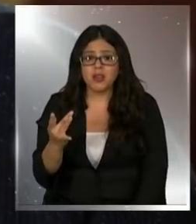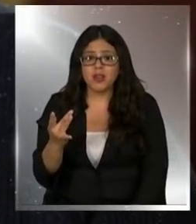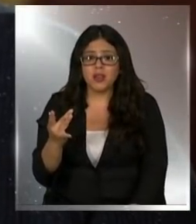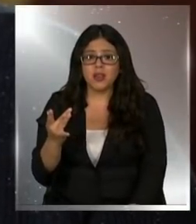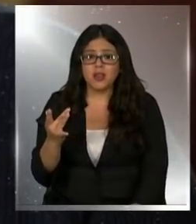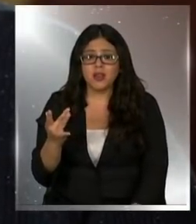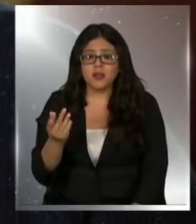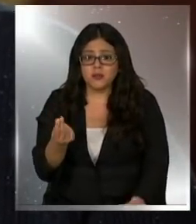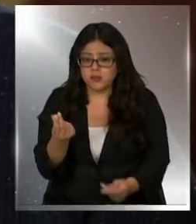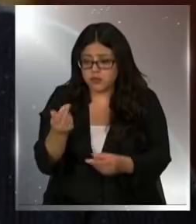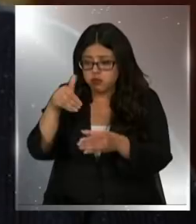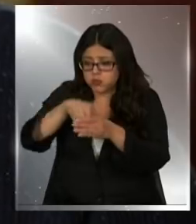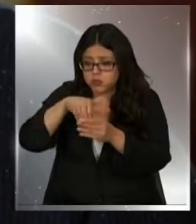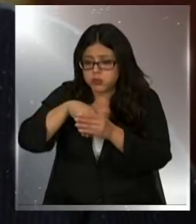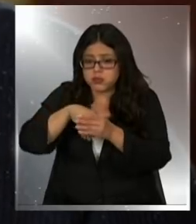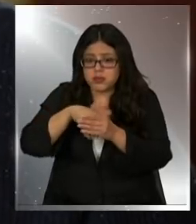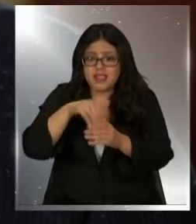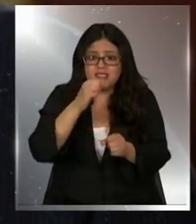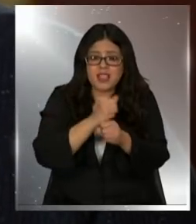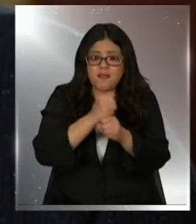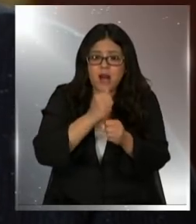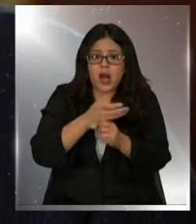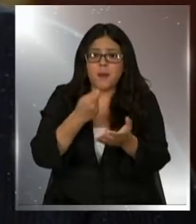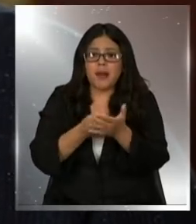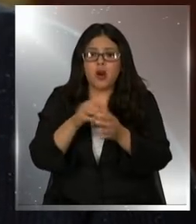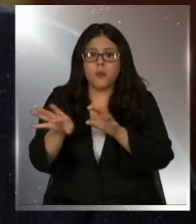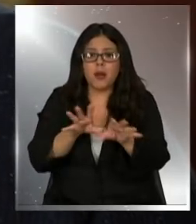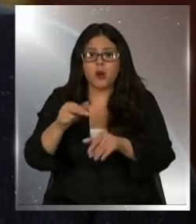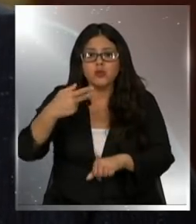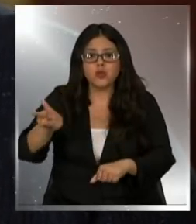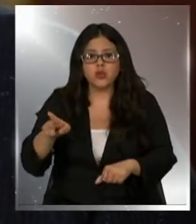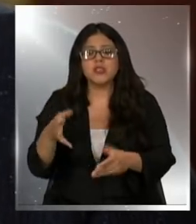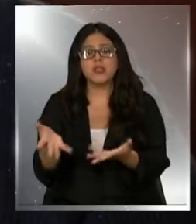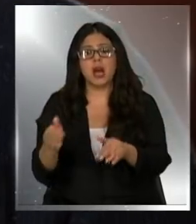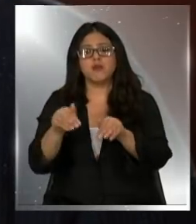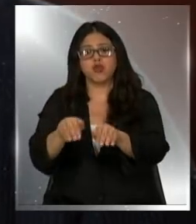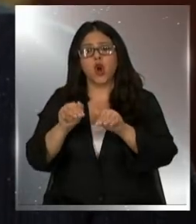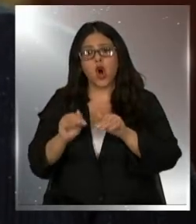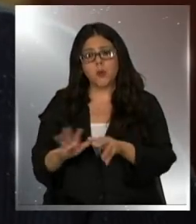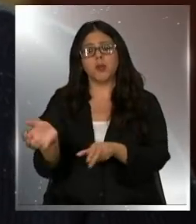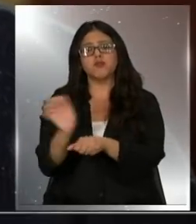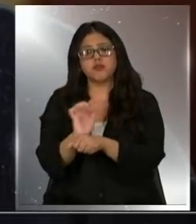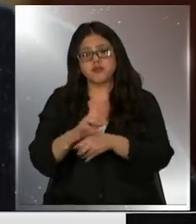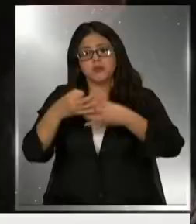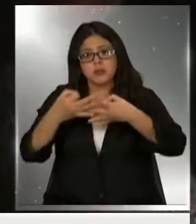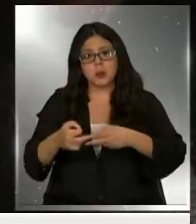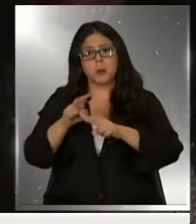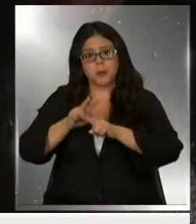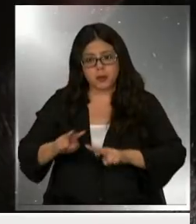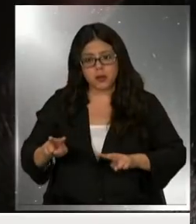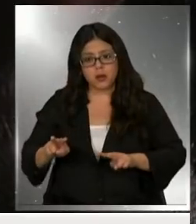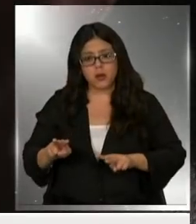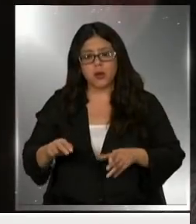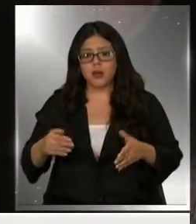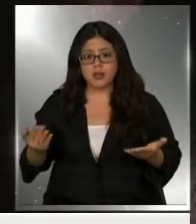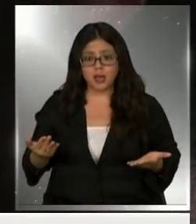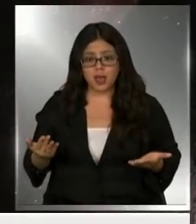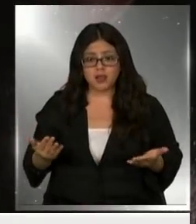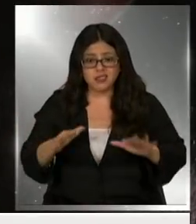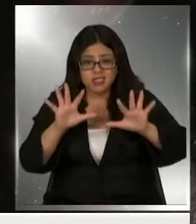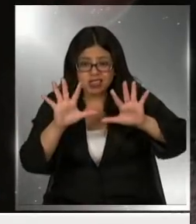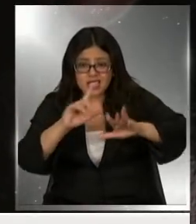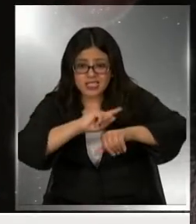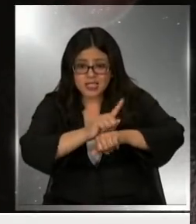junta su plata o trabaja para comprar sus cosas y para andar cómodo, tranquilo y seguro. Y para que en 10